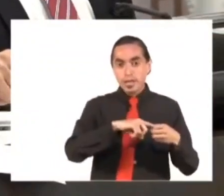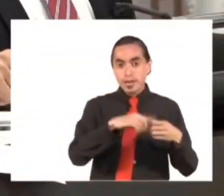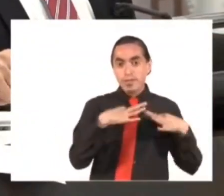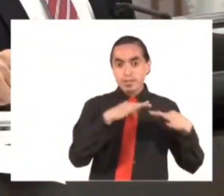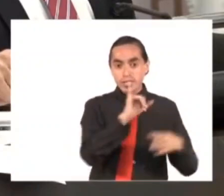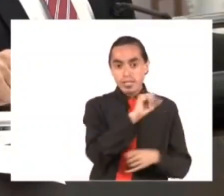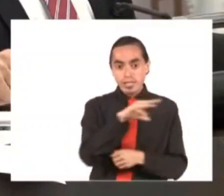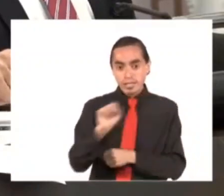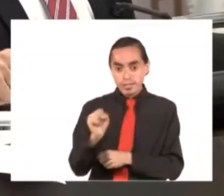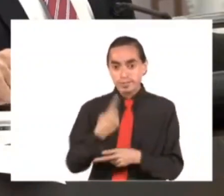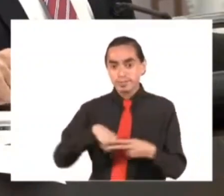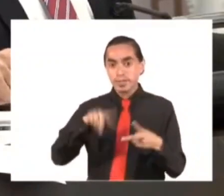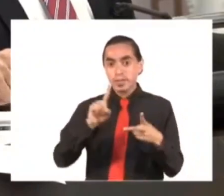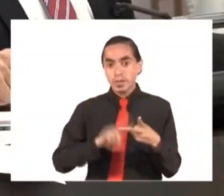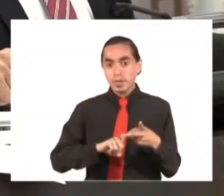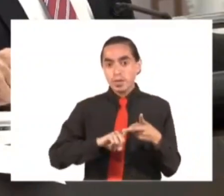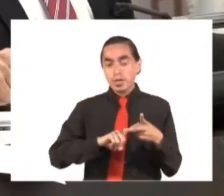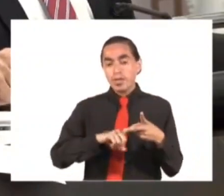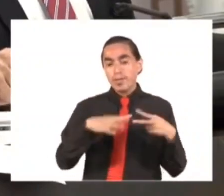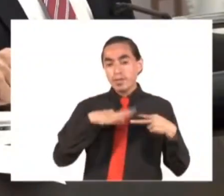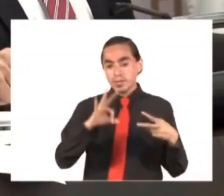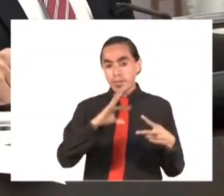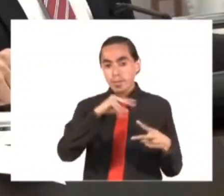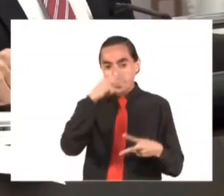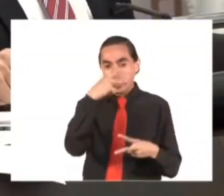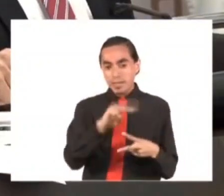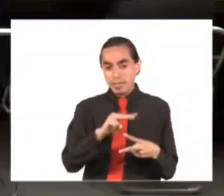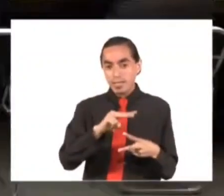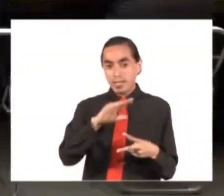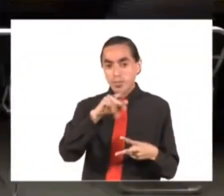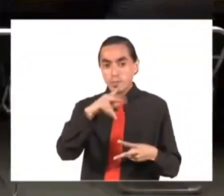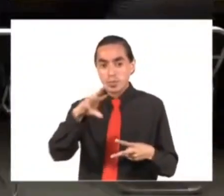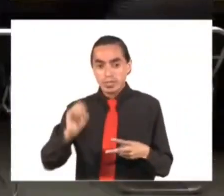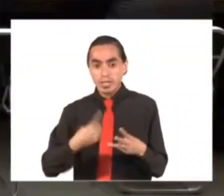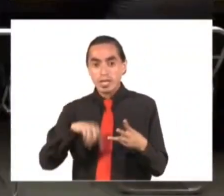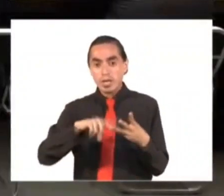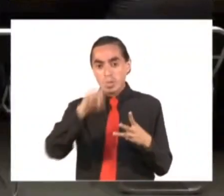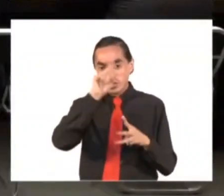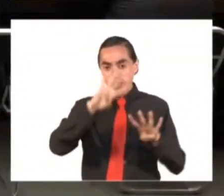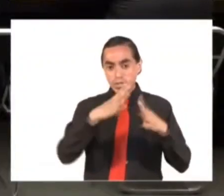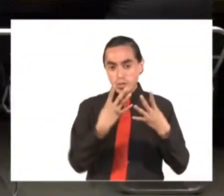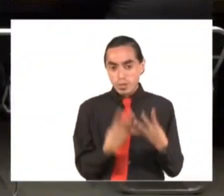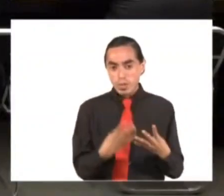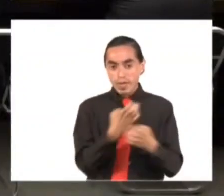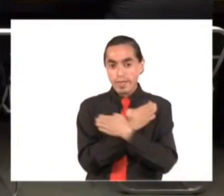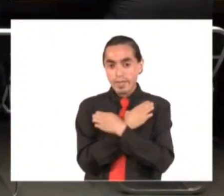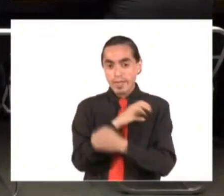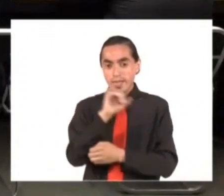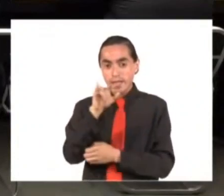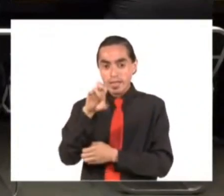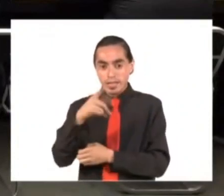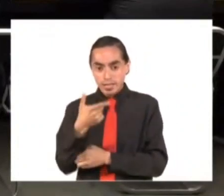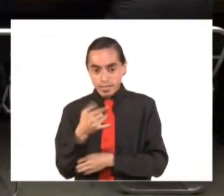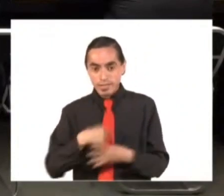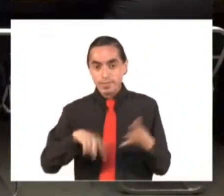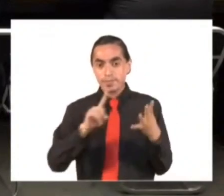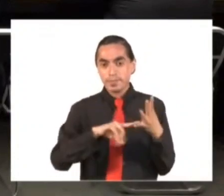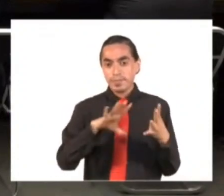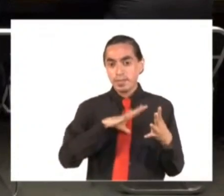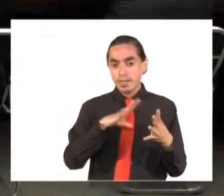Sociedad Mexicana de Inmunología, AC, del Consejo Académico del INEGI, del Consejo Consultivo del Sistema